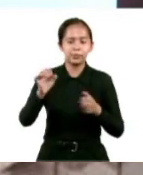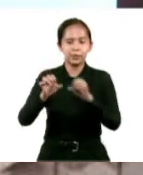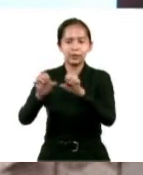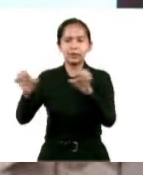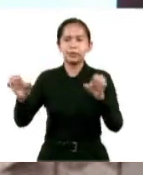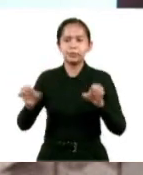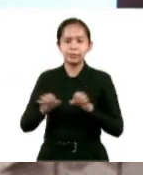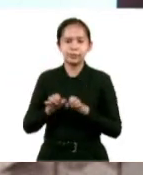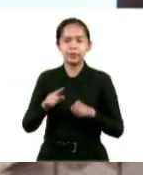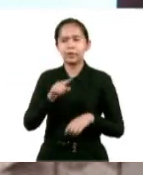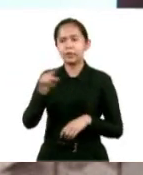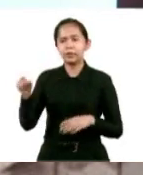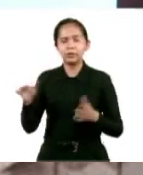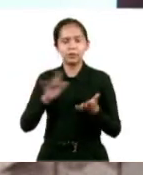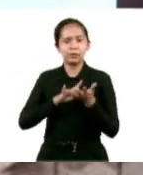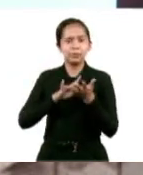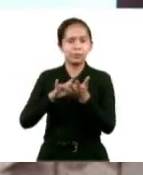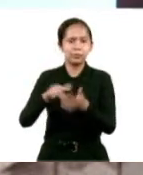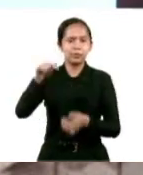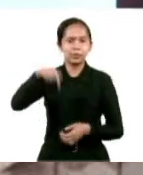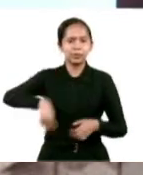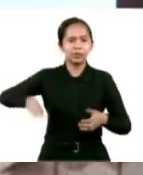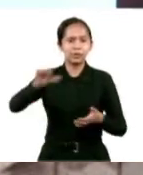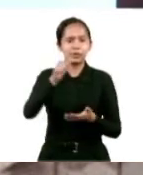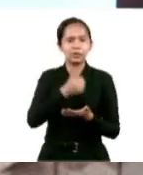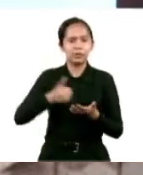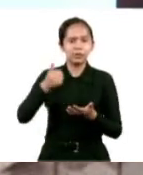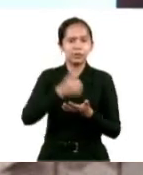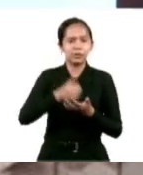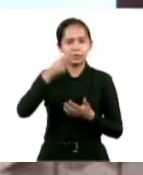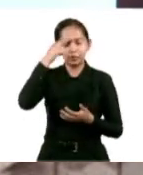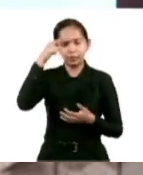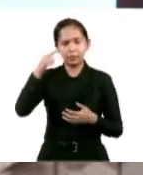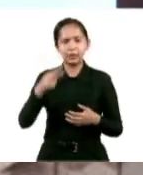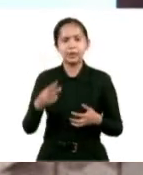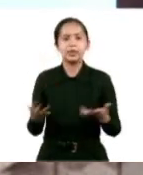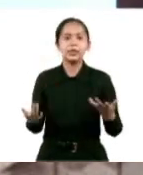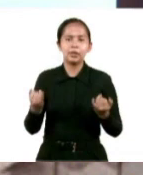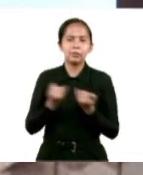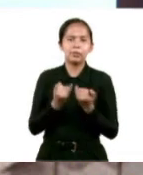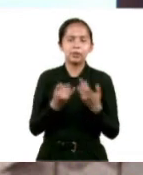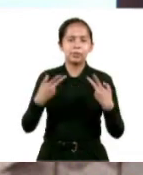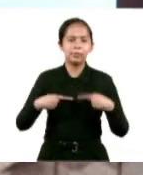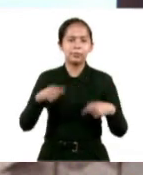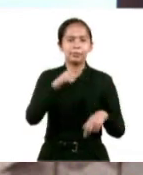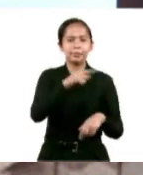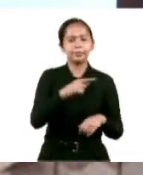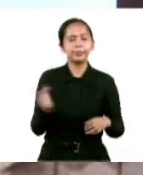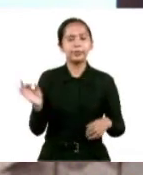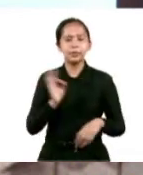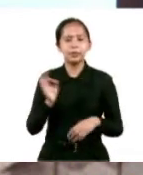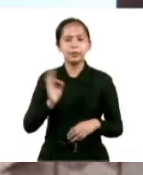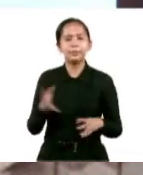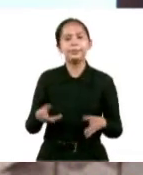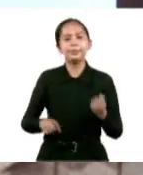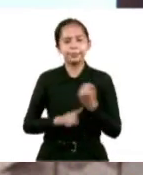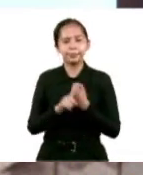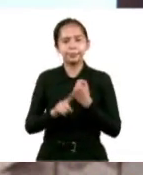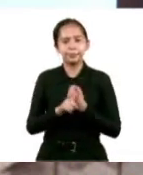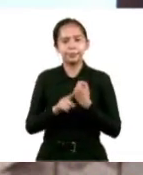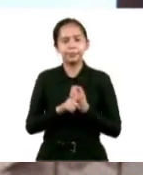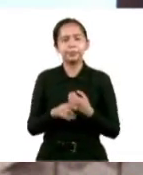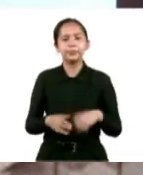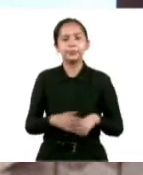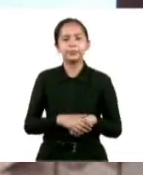empresas que están apoyando a la ciudad y a las víctimas, en lugar de entrar a un largo juicio, y con esto ratifican su